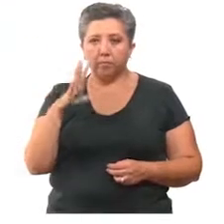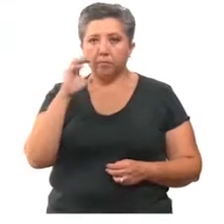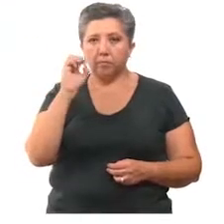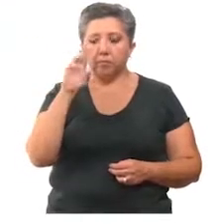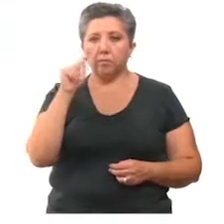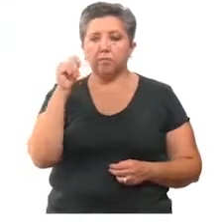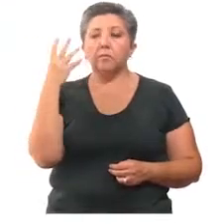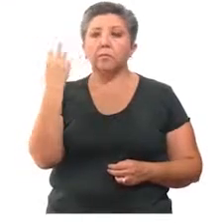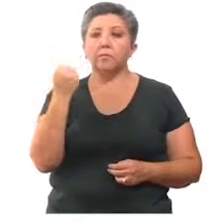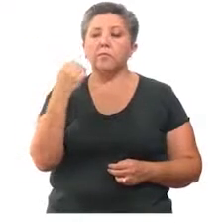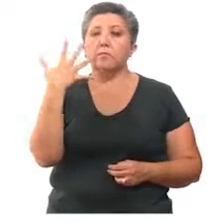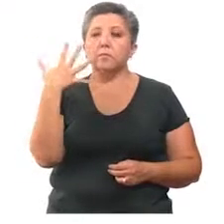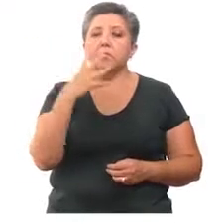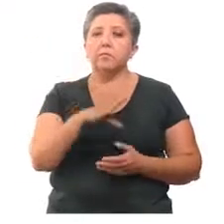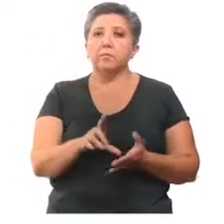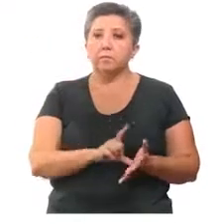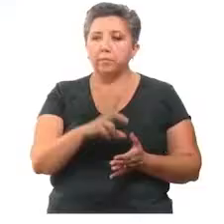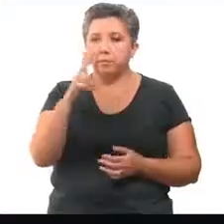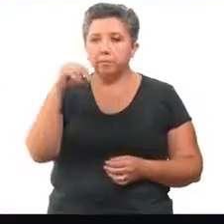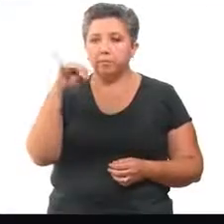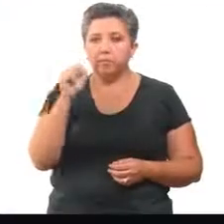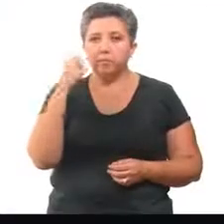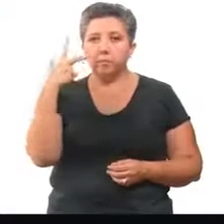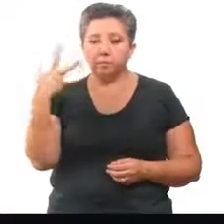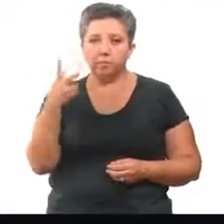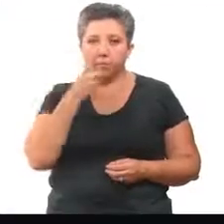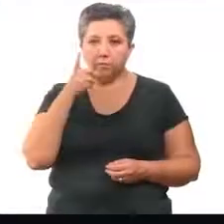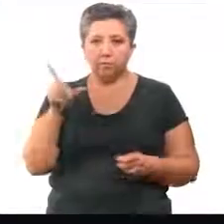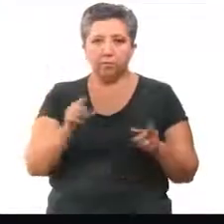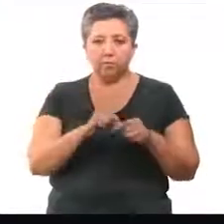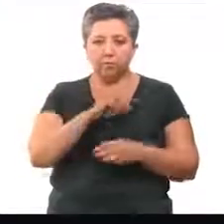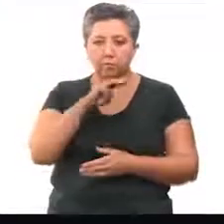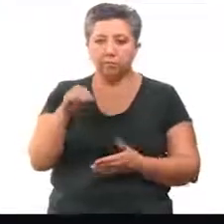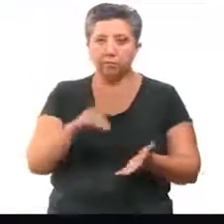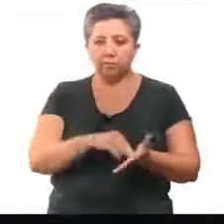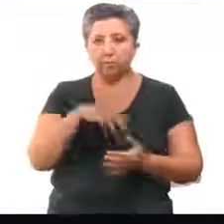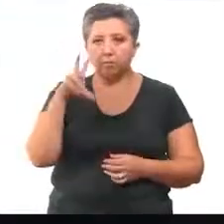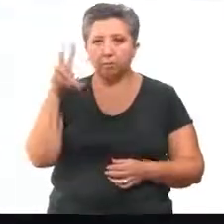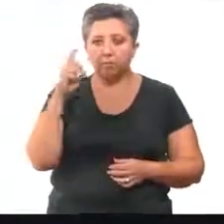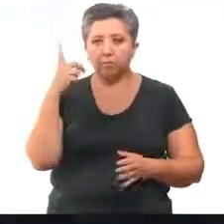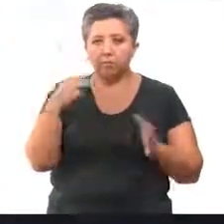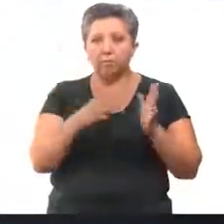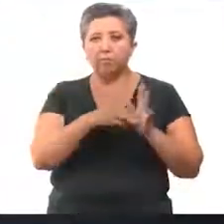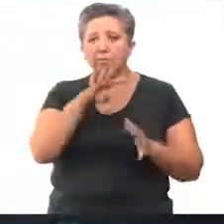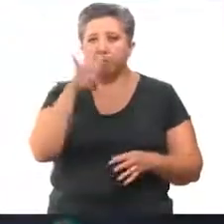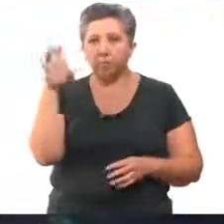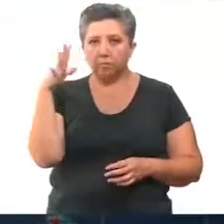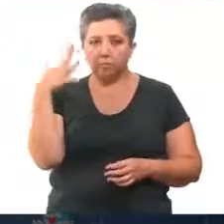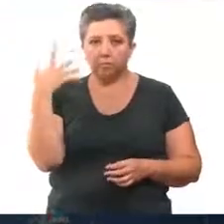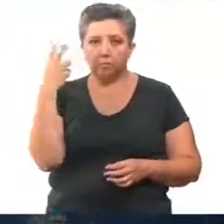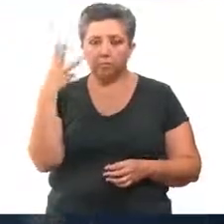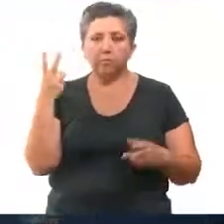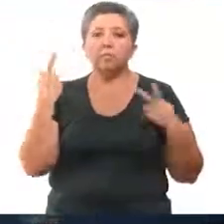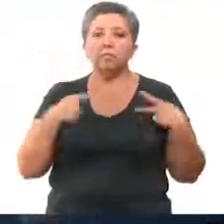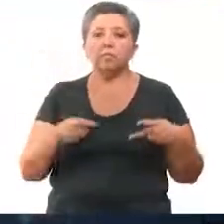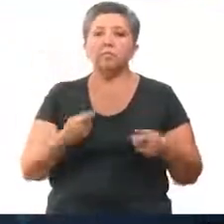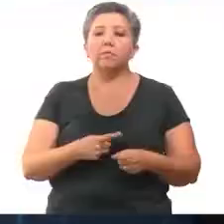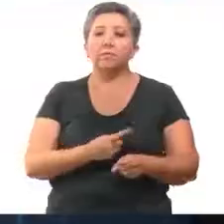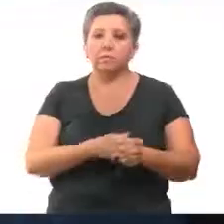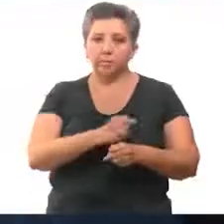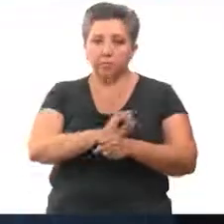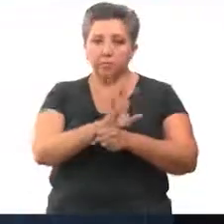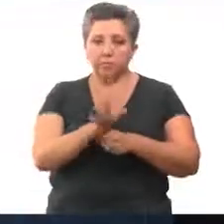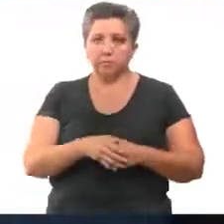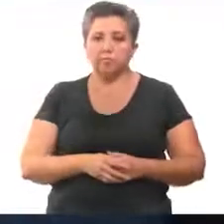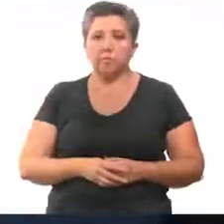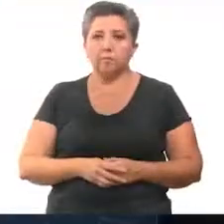Sarmiento 9, 5 colonias y pensiones 8, específicamente en Mérida se han diagnosticado 31.453 personas